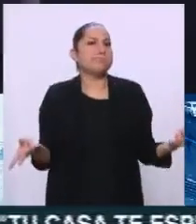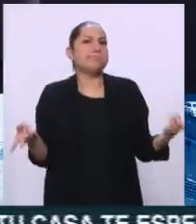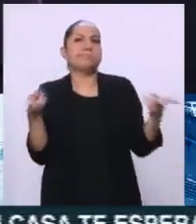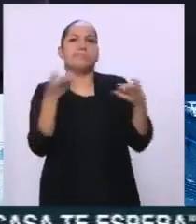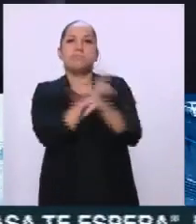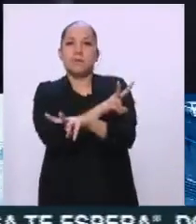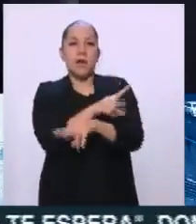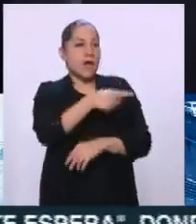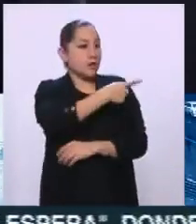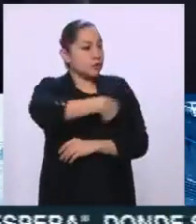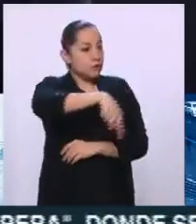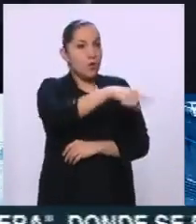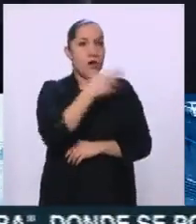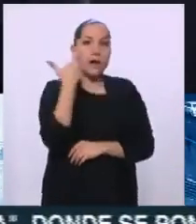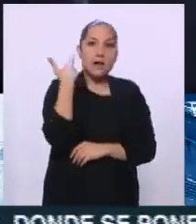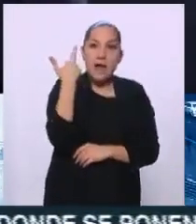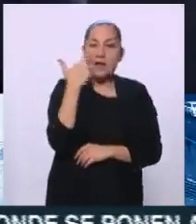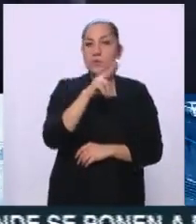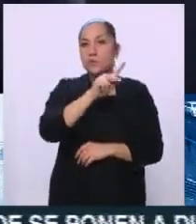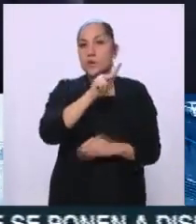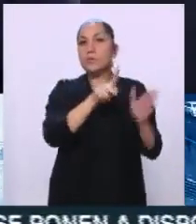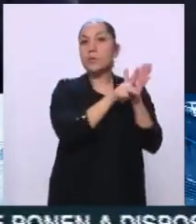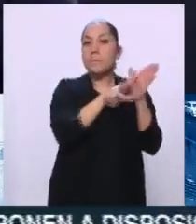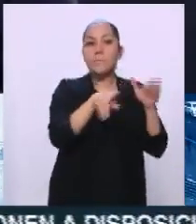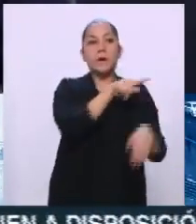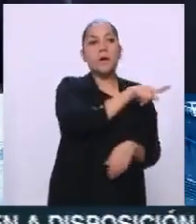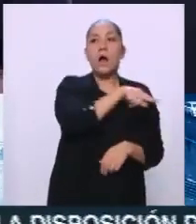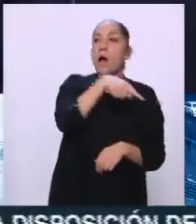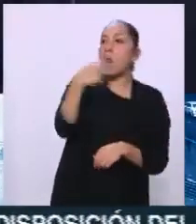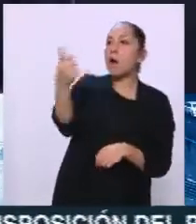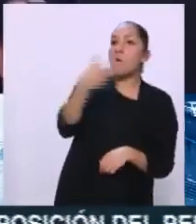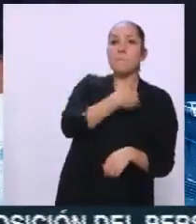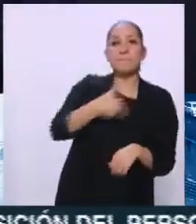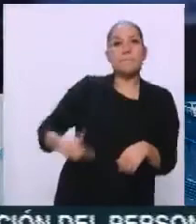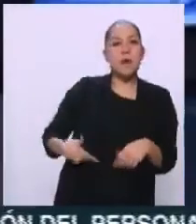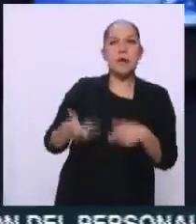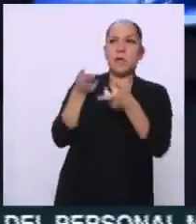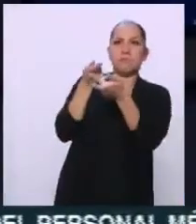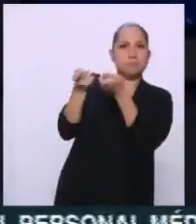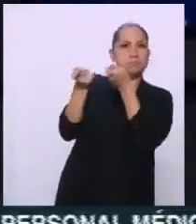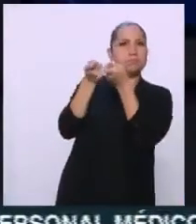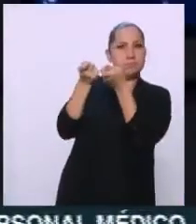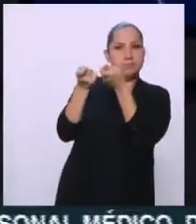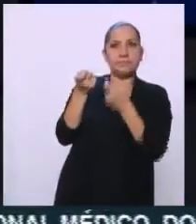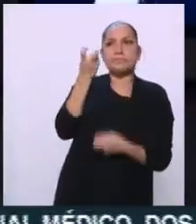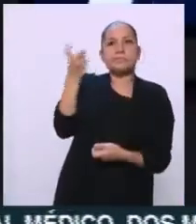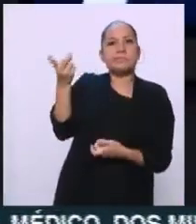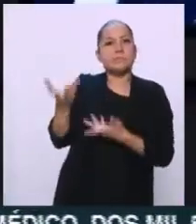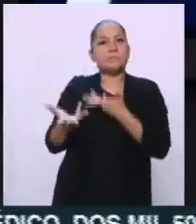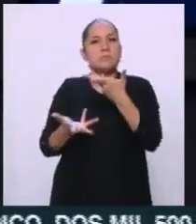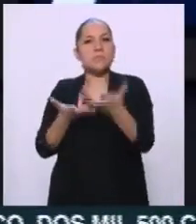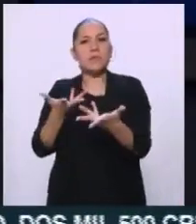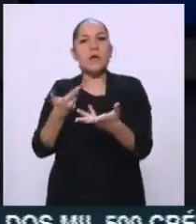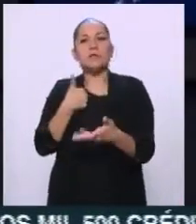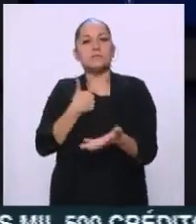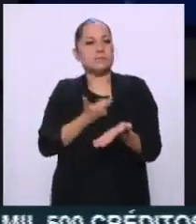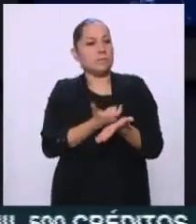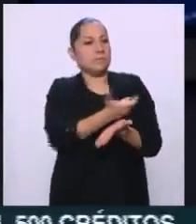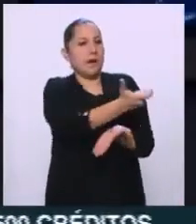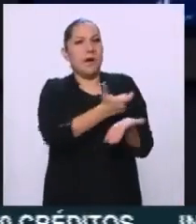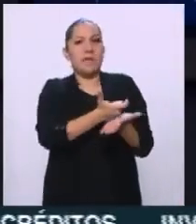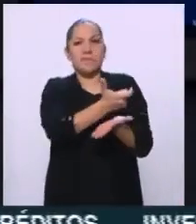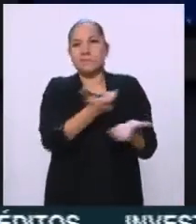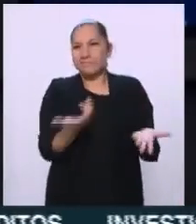agenda política. Y eso tenía una consecuencia muy precisa en el presupuesto, porque estos medios de comunicación se